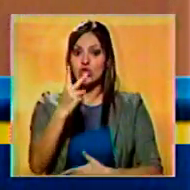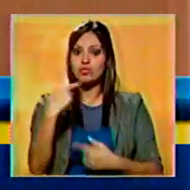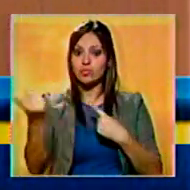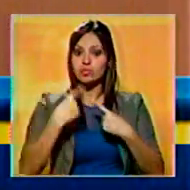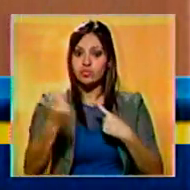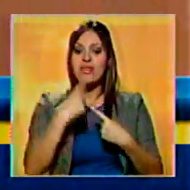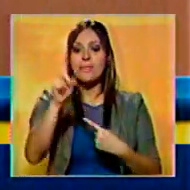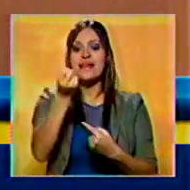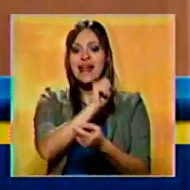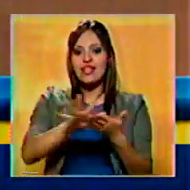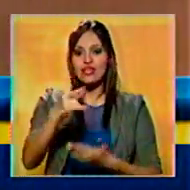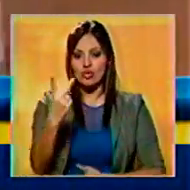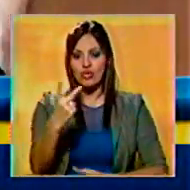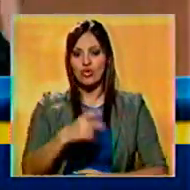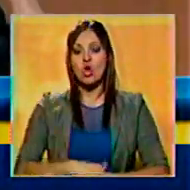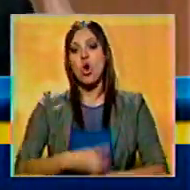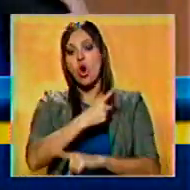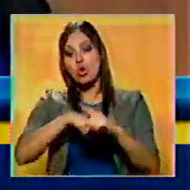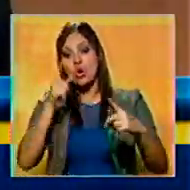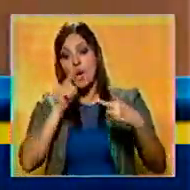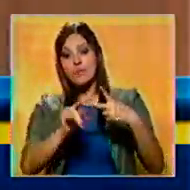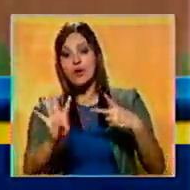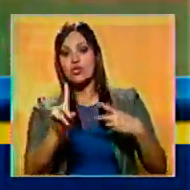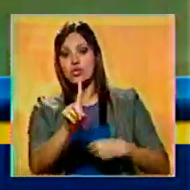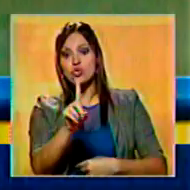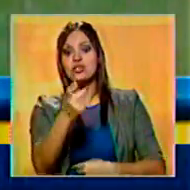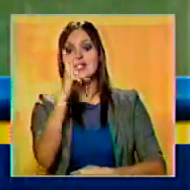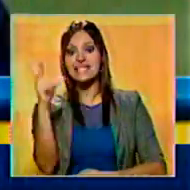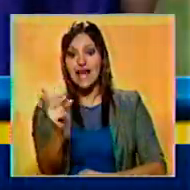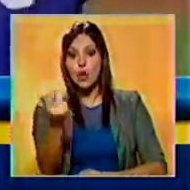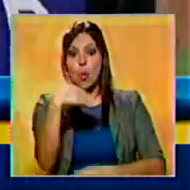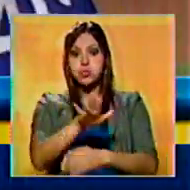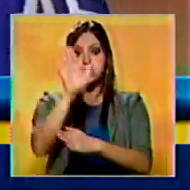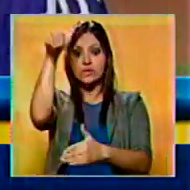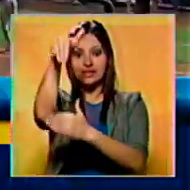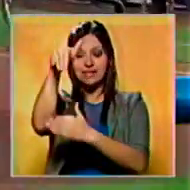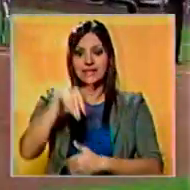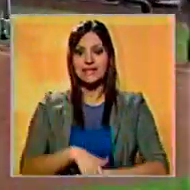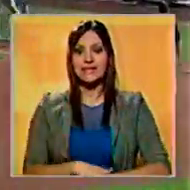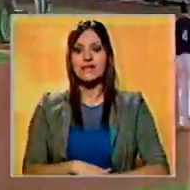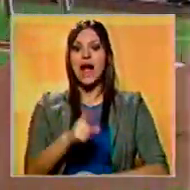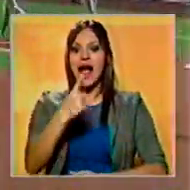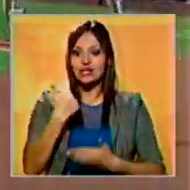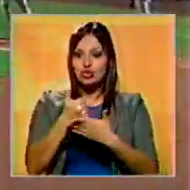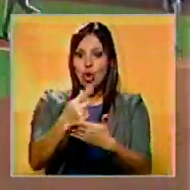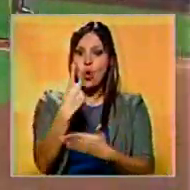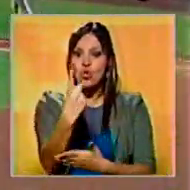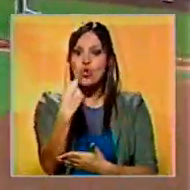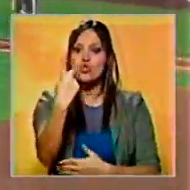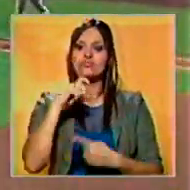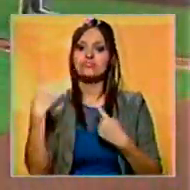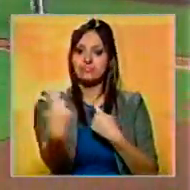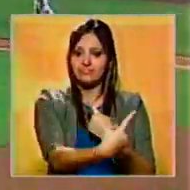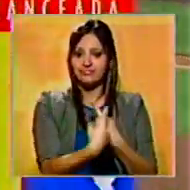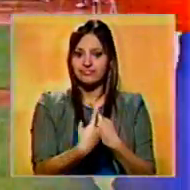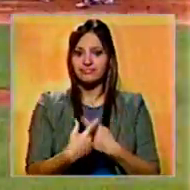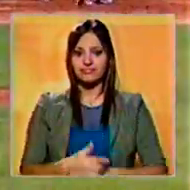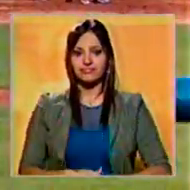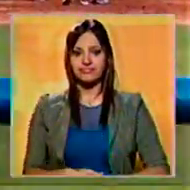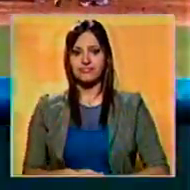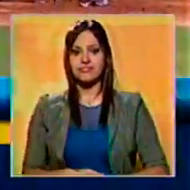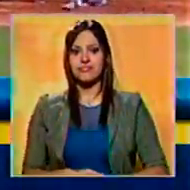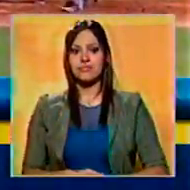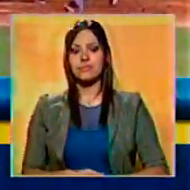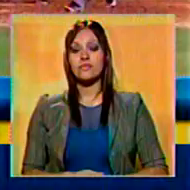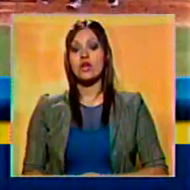par de boletos. Luis Valbuena, por su parte, se fue de 4-1 con su segundo gol acerca del sprint training, una empujada y una anotada. Por